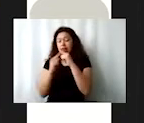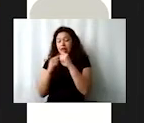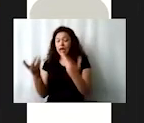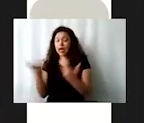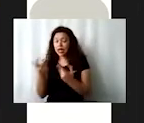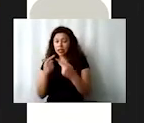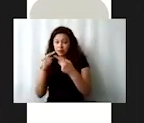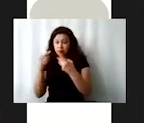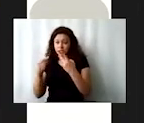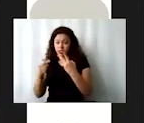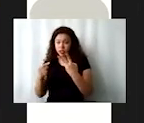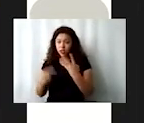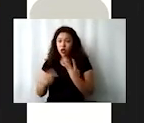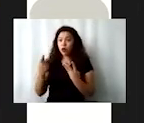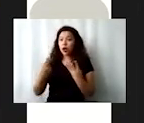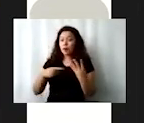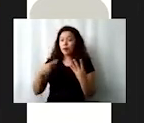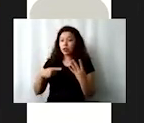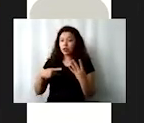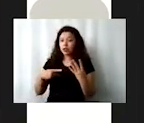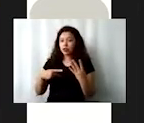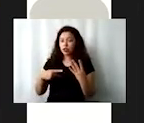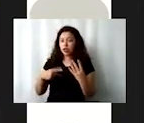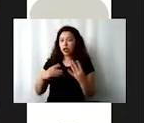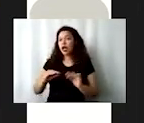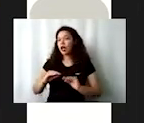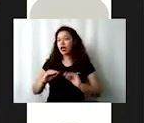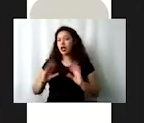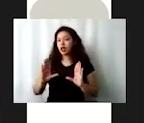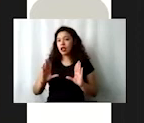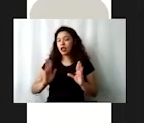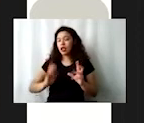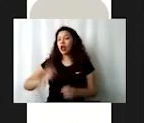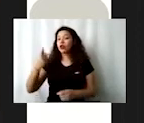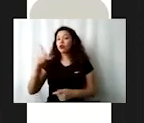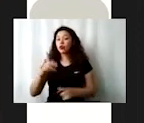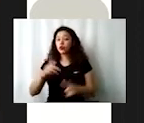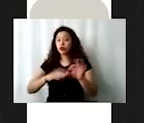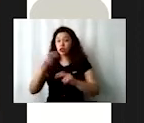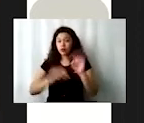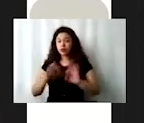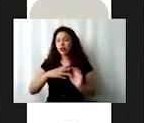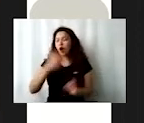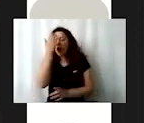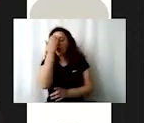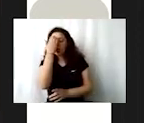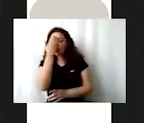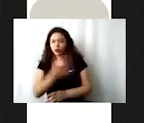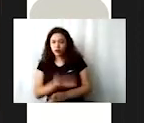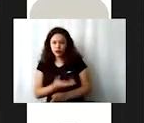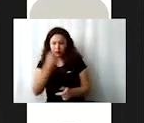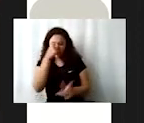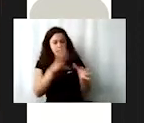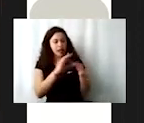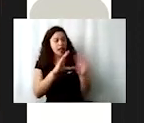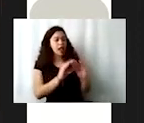una persona que por supuesto también conoce el puesto, ¿no? En esta parte. Y él poco